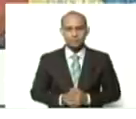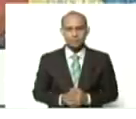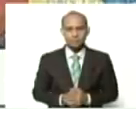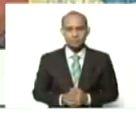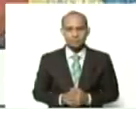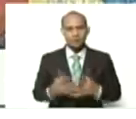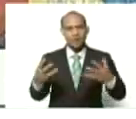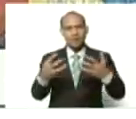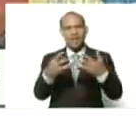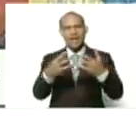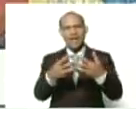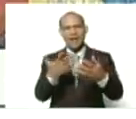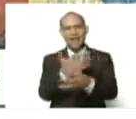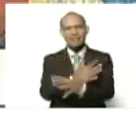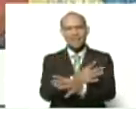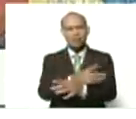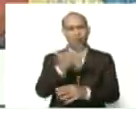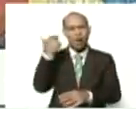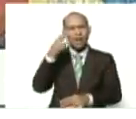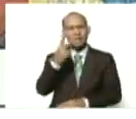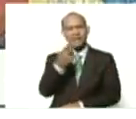la guerra de los sexos,